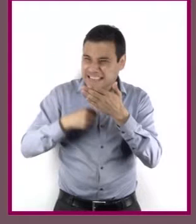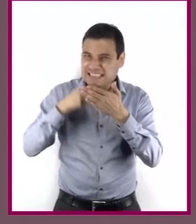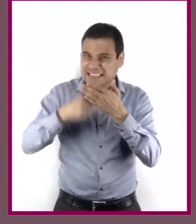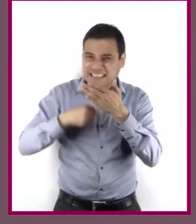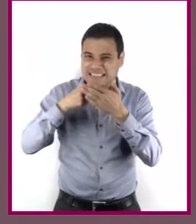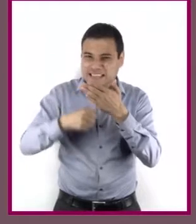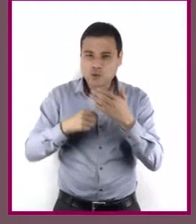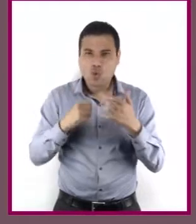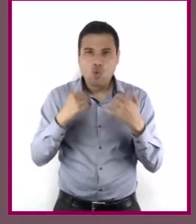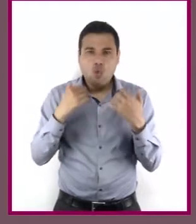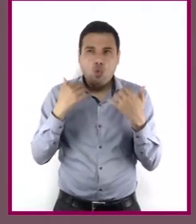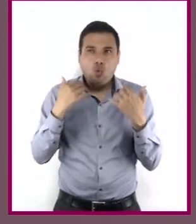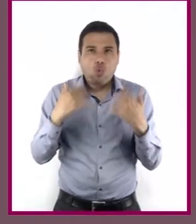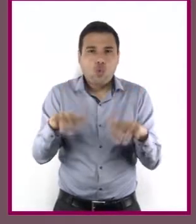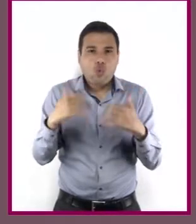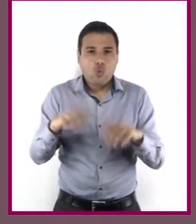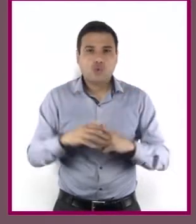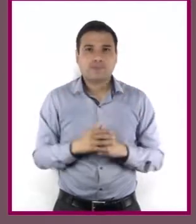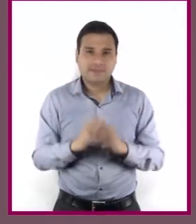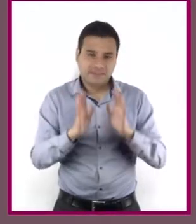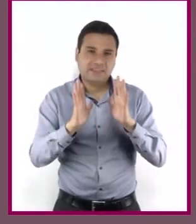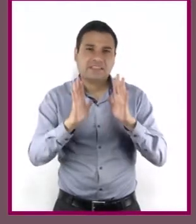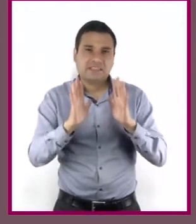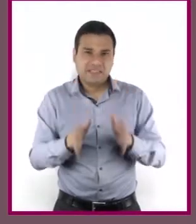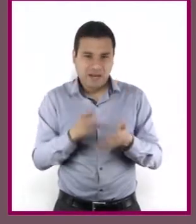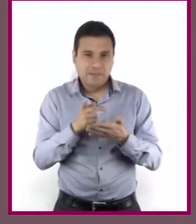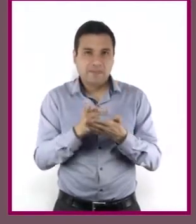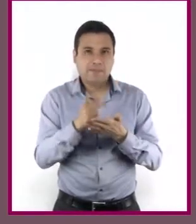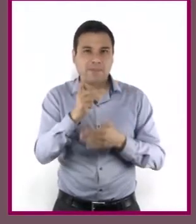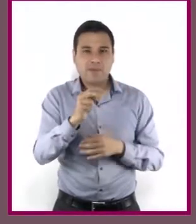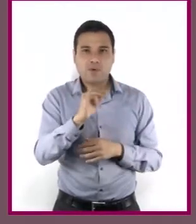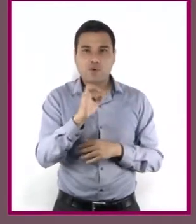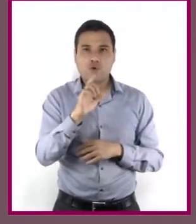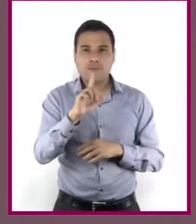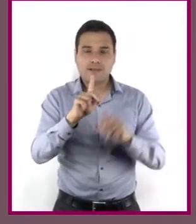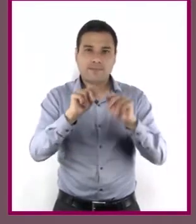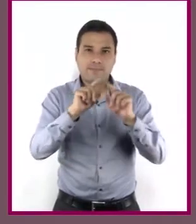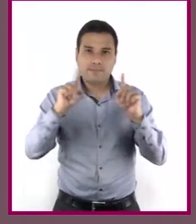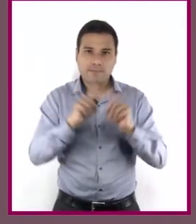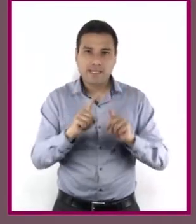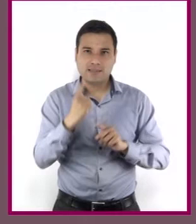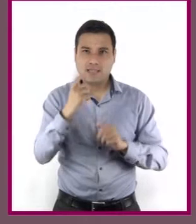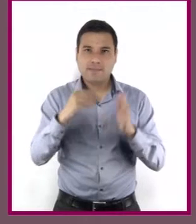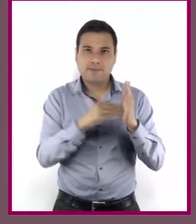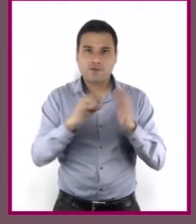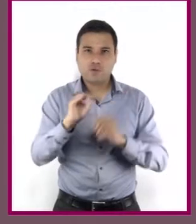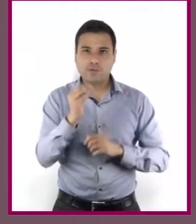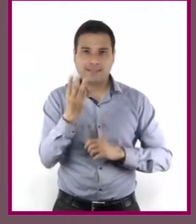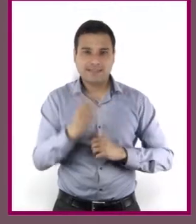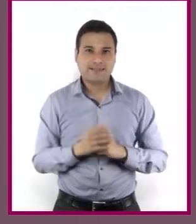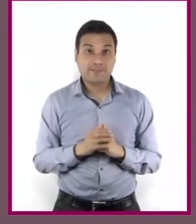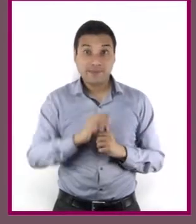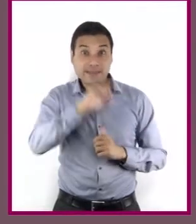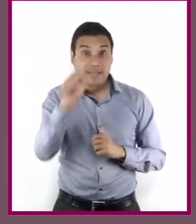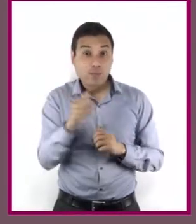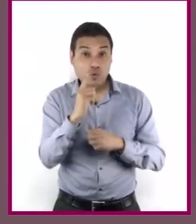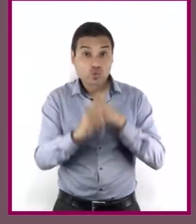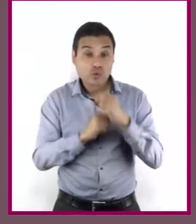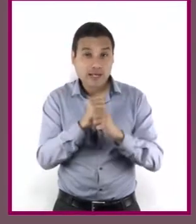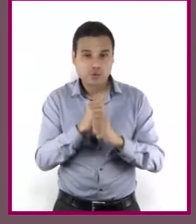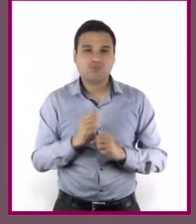discriminación le llevó a ganar el Premio Nobel de la Paz en 1993 y al año siguiente